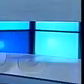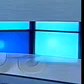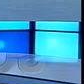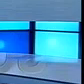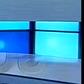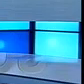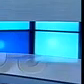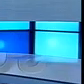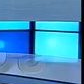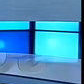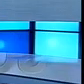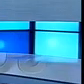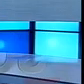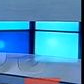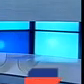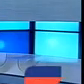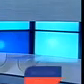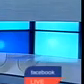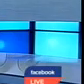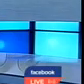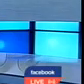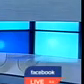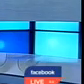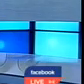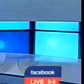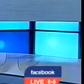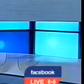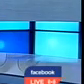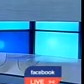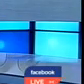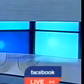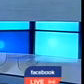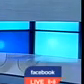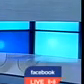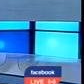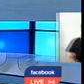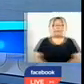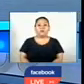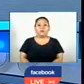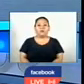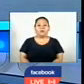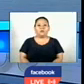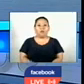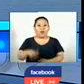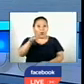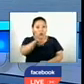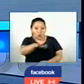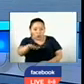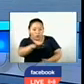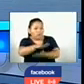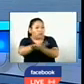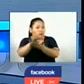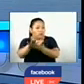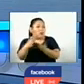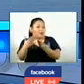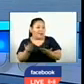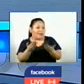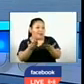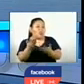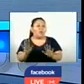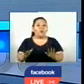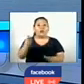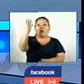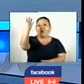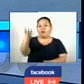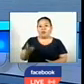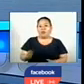Revisemos información departamental en Jocuaitique fueron premiadas varias comunidades por ser las más limpias en esa ciudad todo esto en el marco del Día